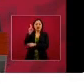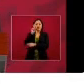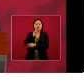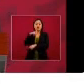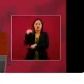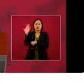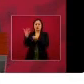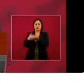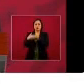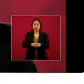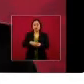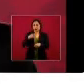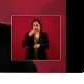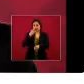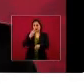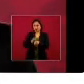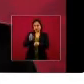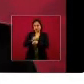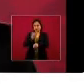territorial